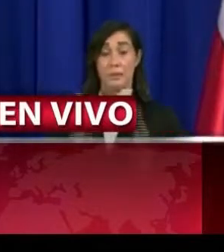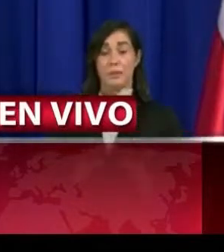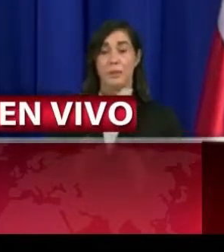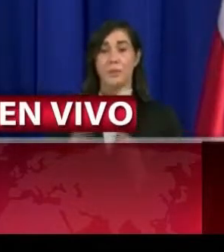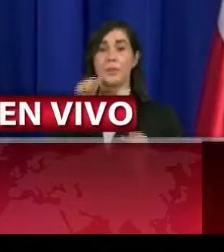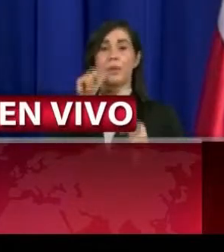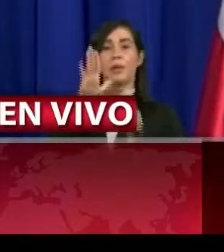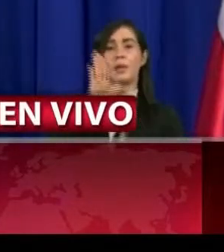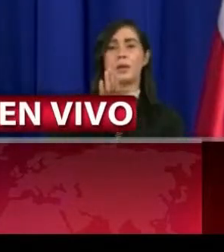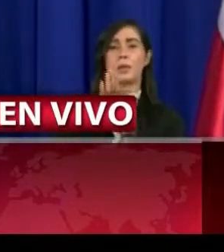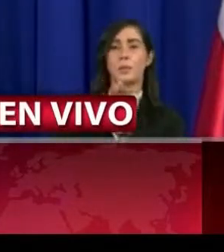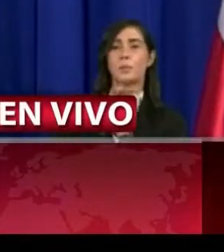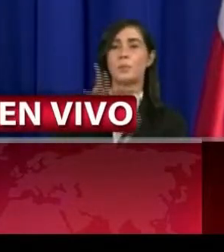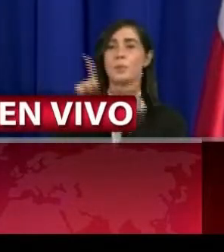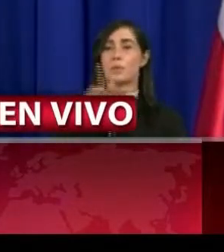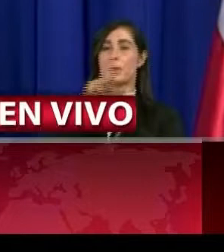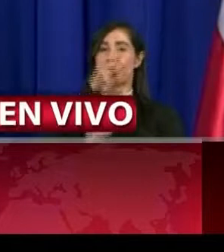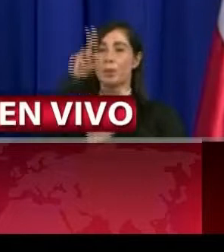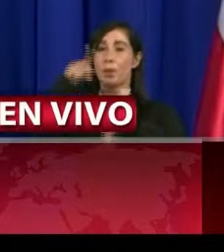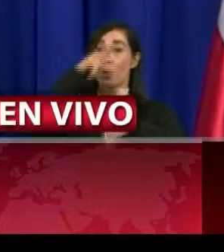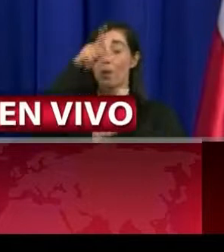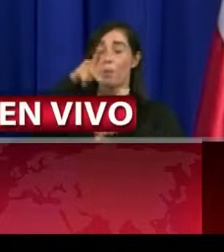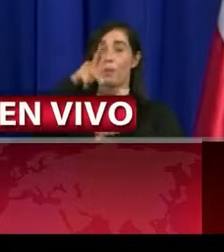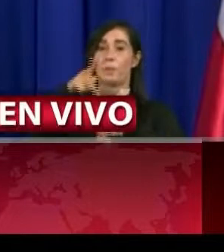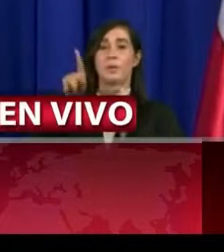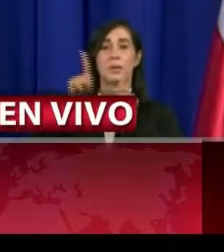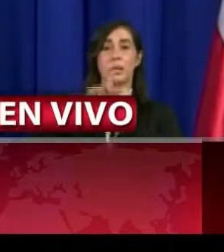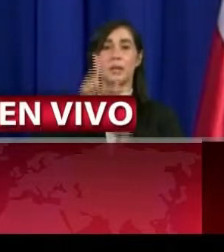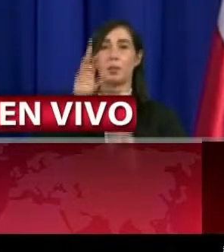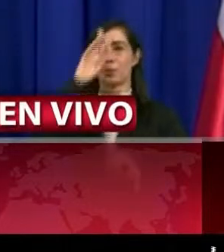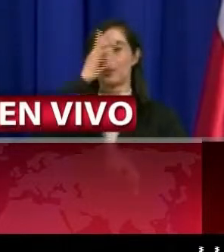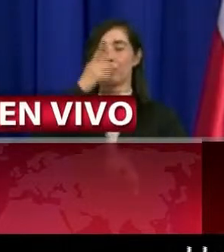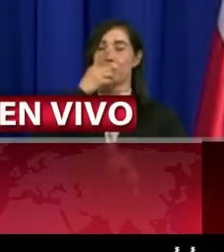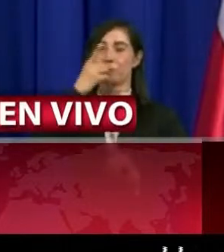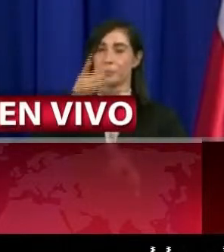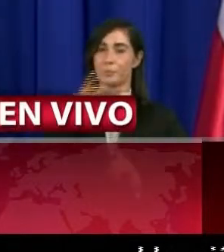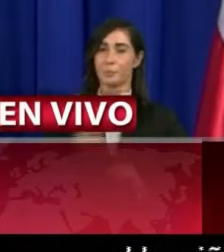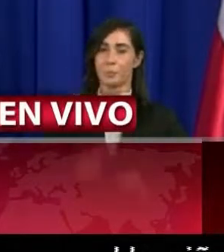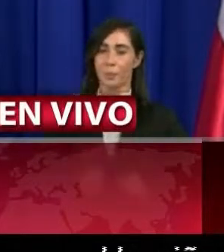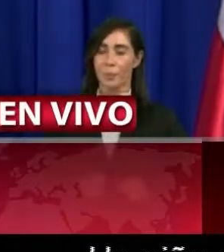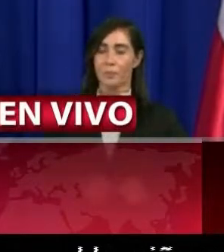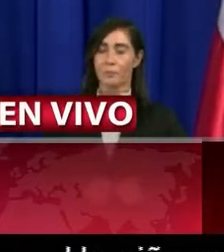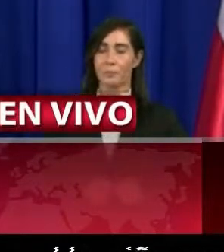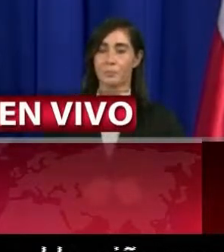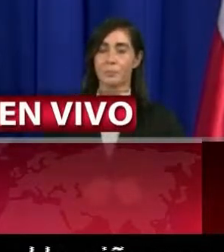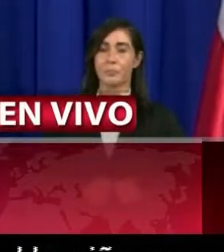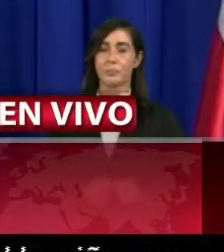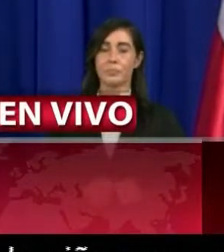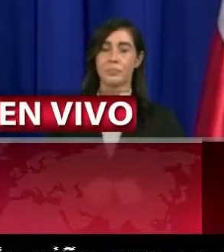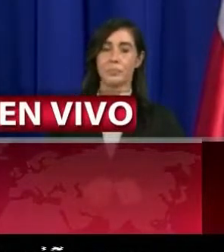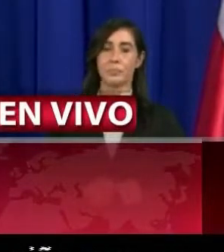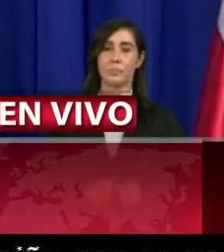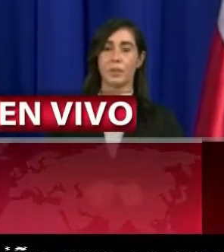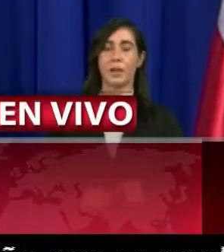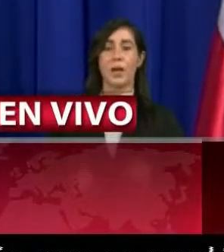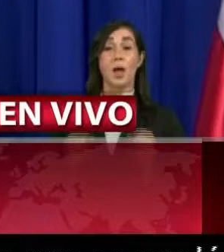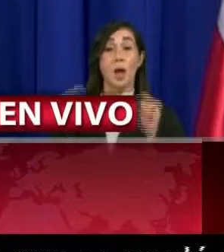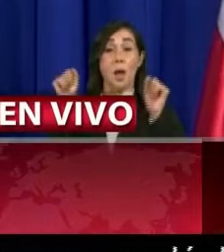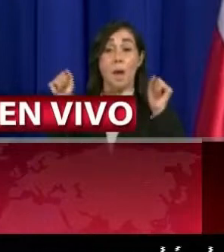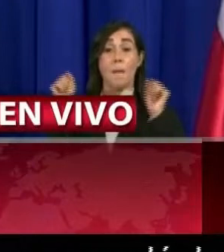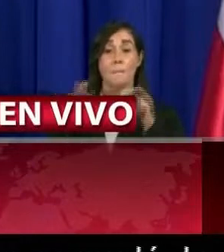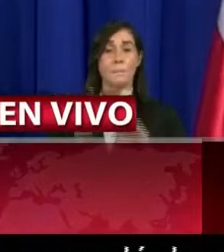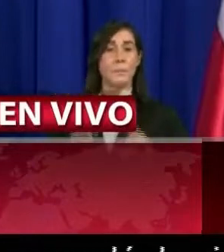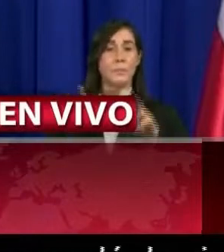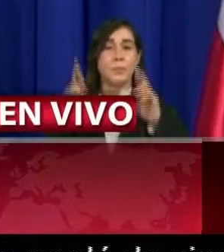ineludible con la patria y con nuestro pueblo. Podemos pronto retomar